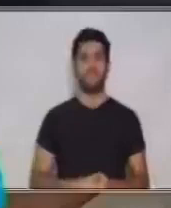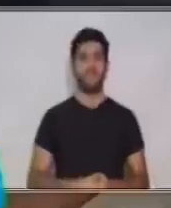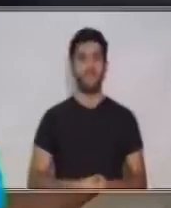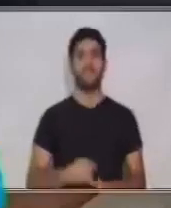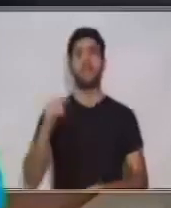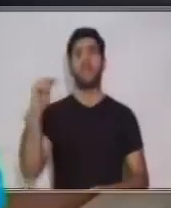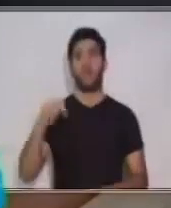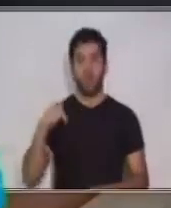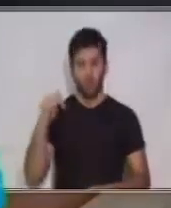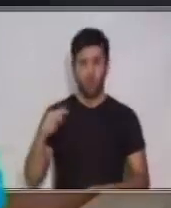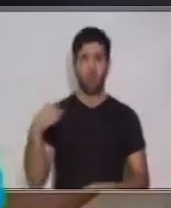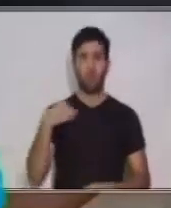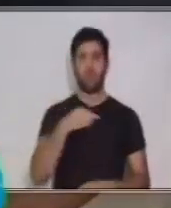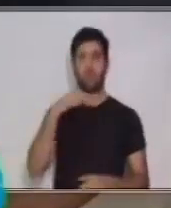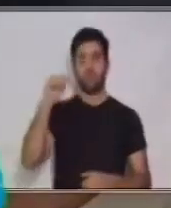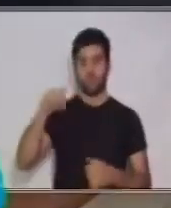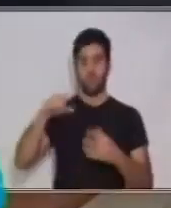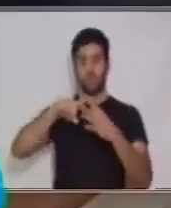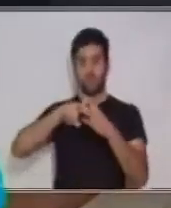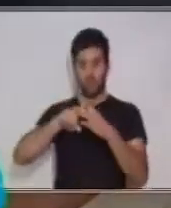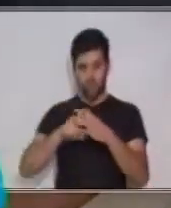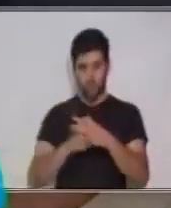Y con esto damos inicio.